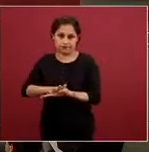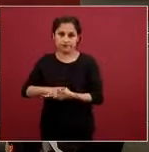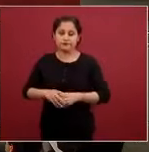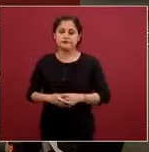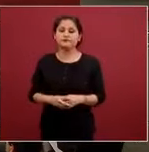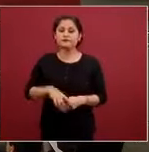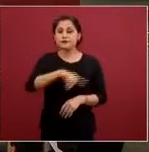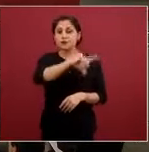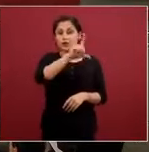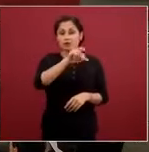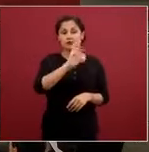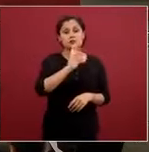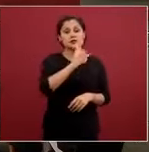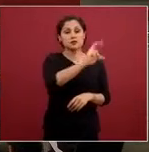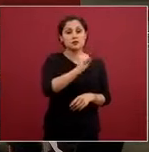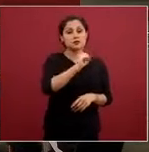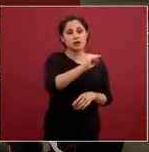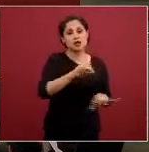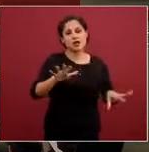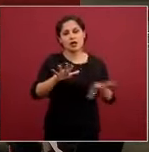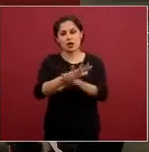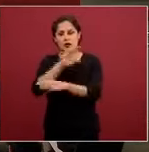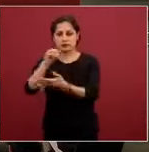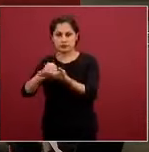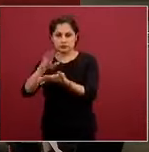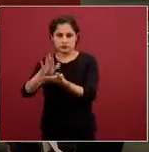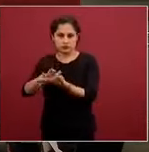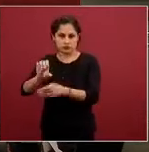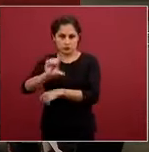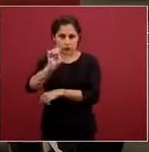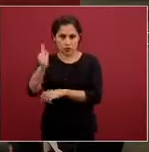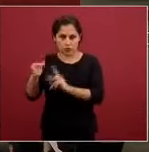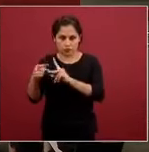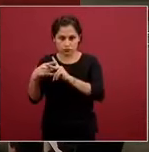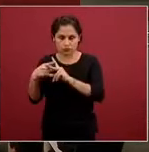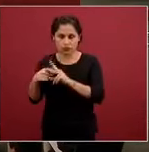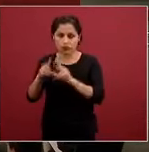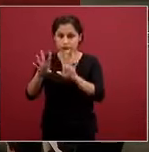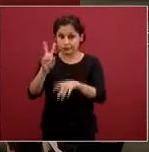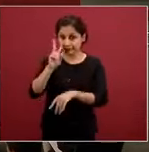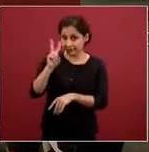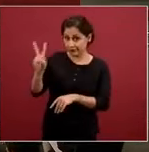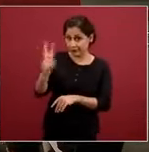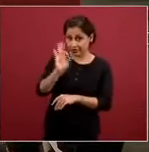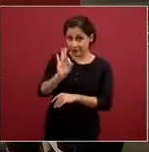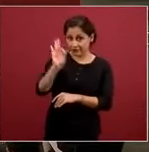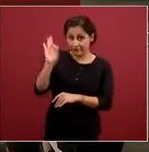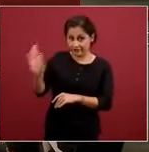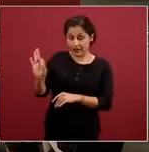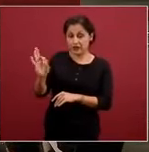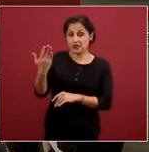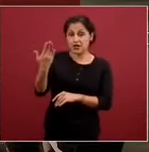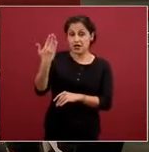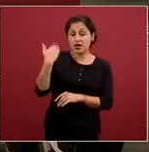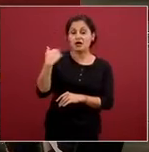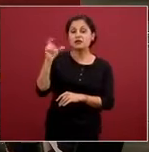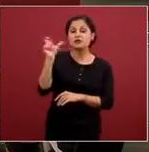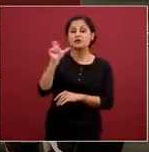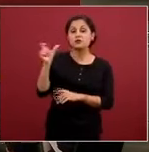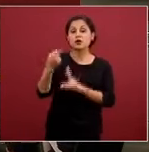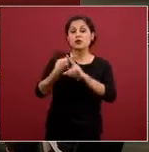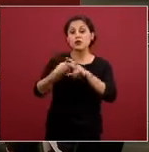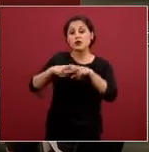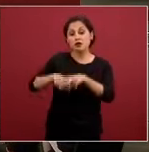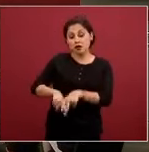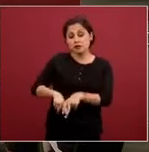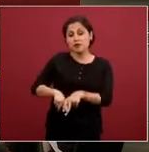Entonces podemos ver cómo en los últimos días la fecha de registro mantiene esa tendencia ascendente.